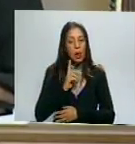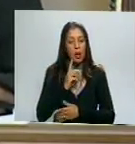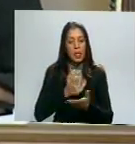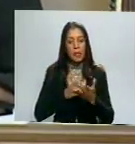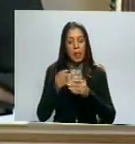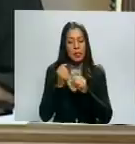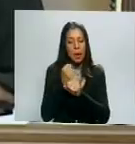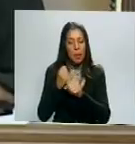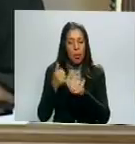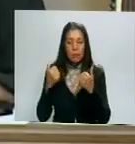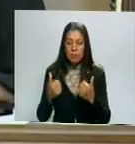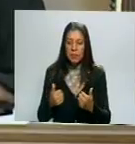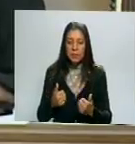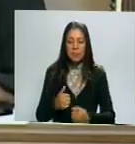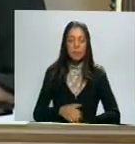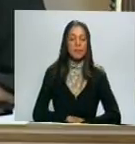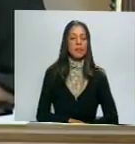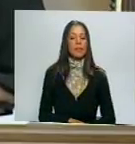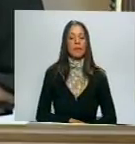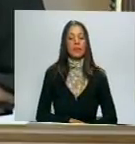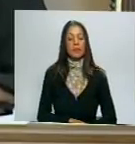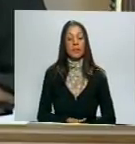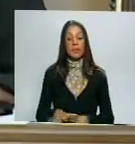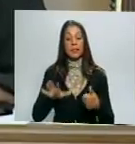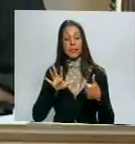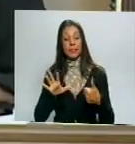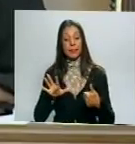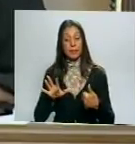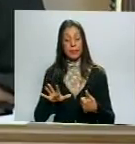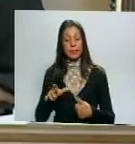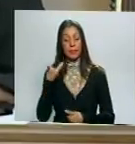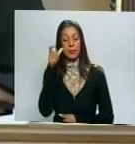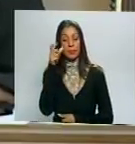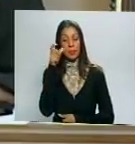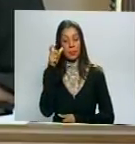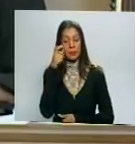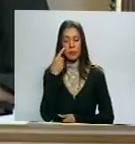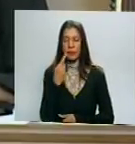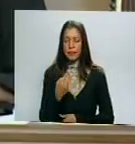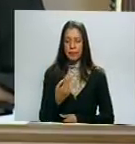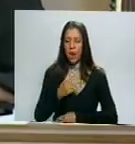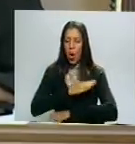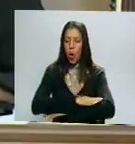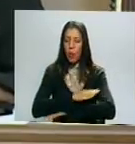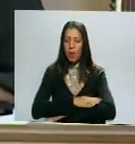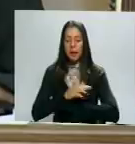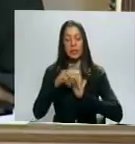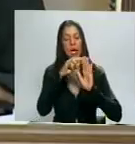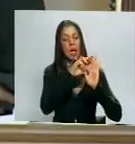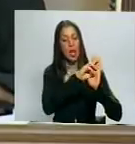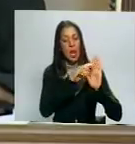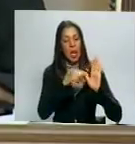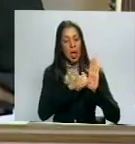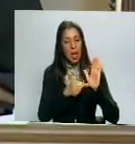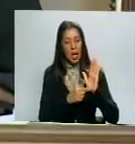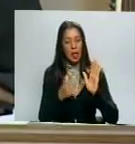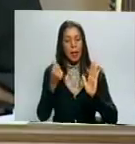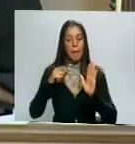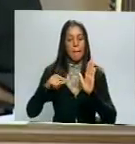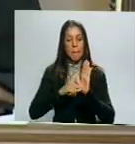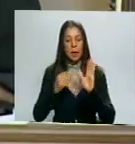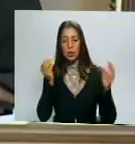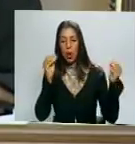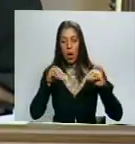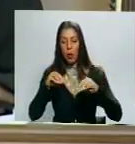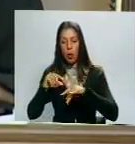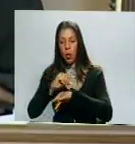eficientes y efectivos. 6. Velar y coadyuvar al cumplimiento de la Ley Constitucional de Precios acordados